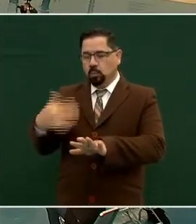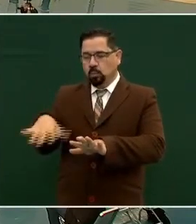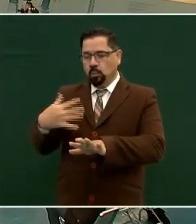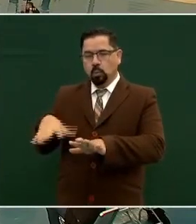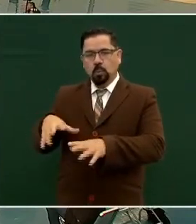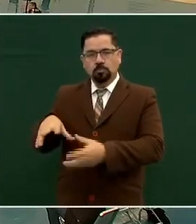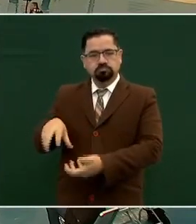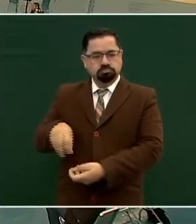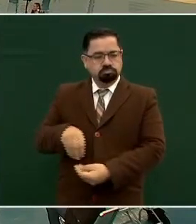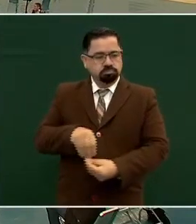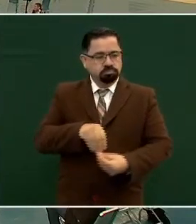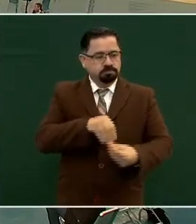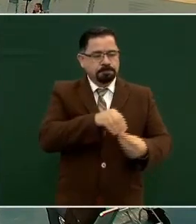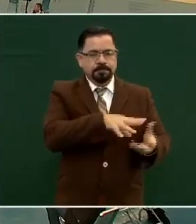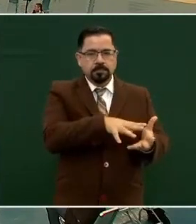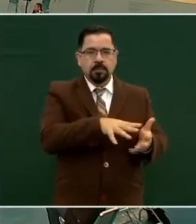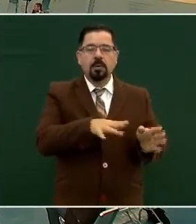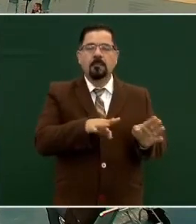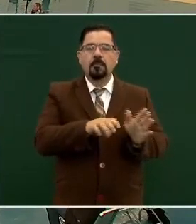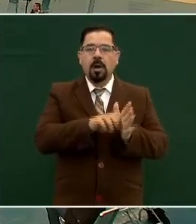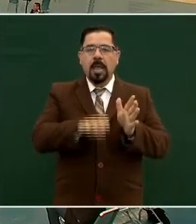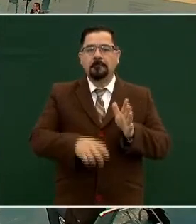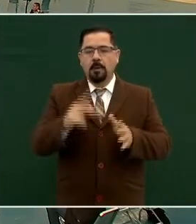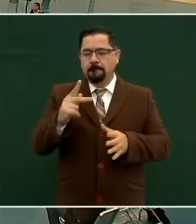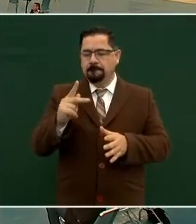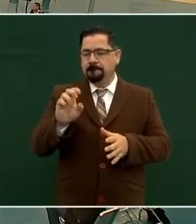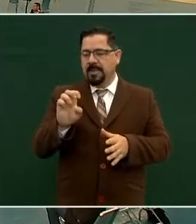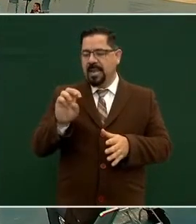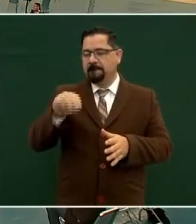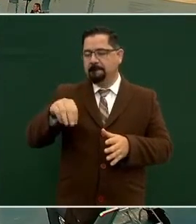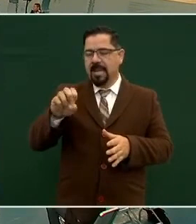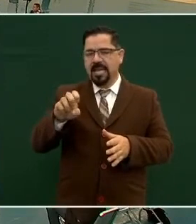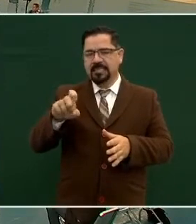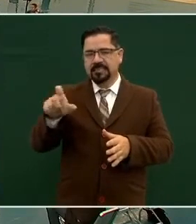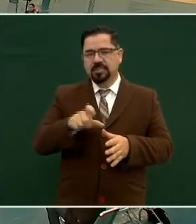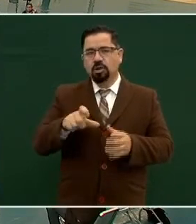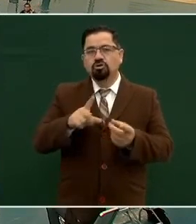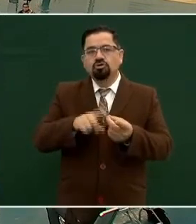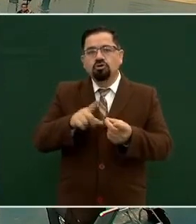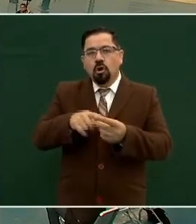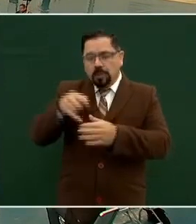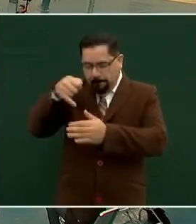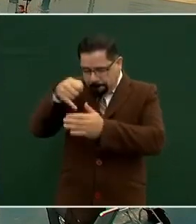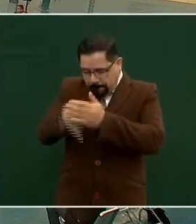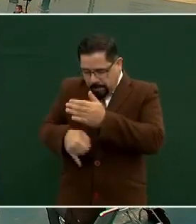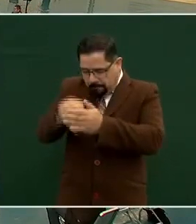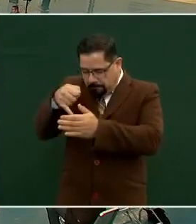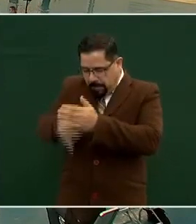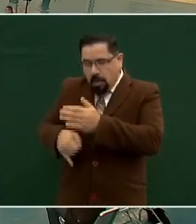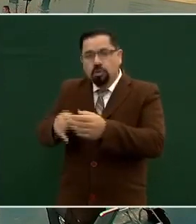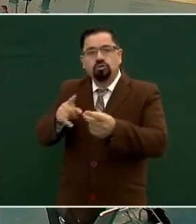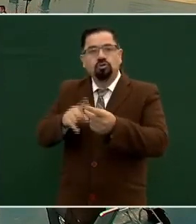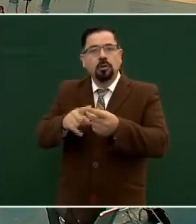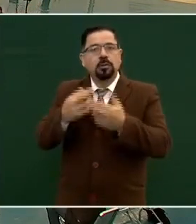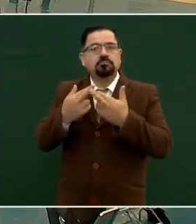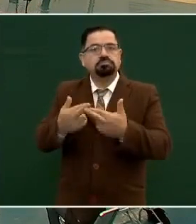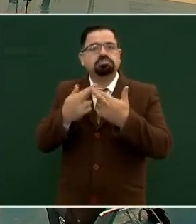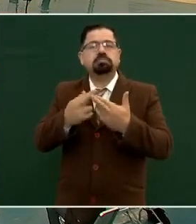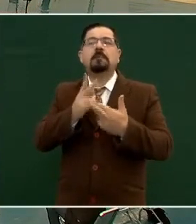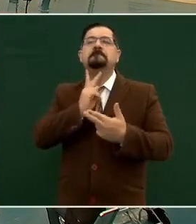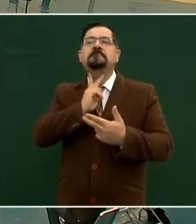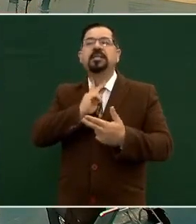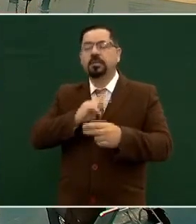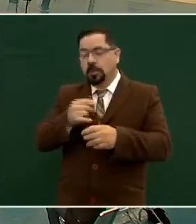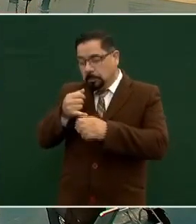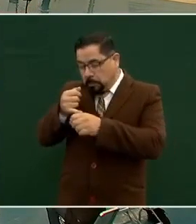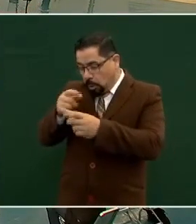de las exploraciones en Pemex, de dónde estaban los yacimientos petroleros, de